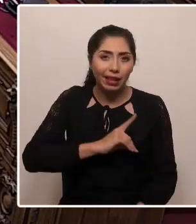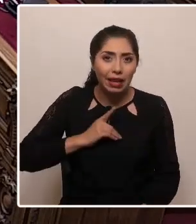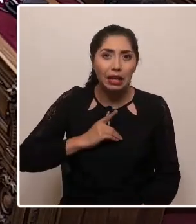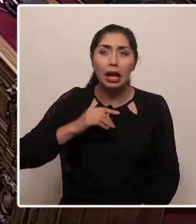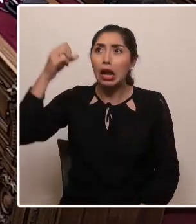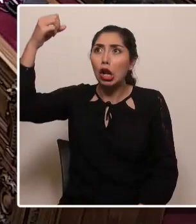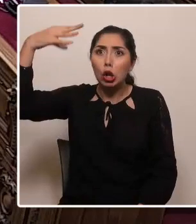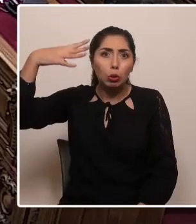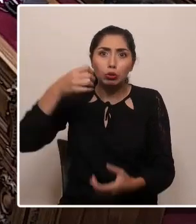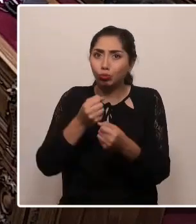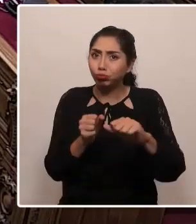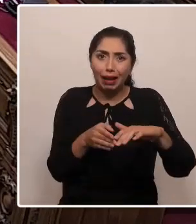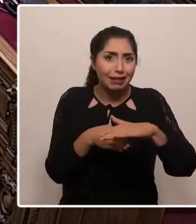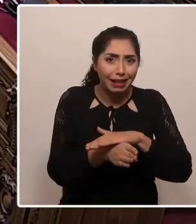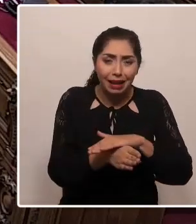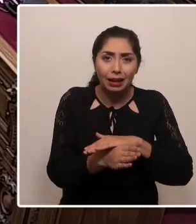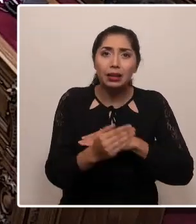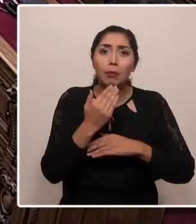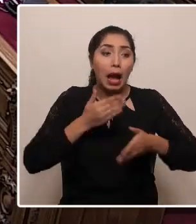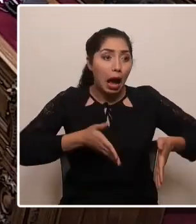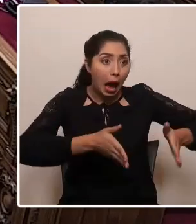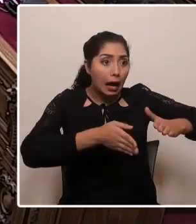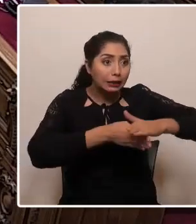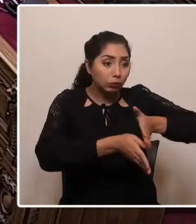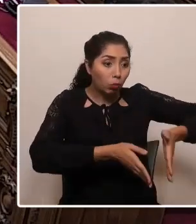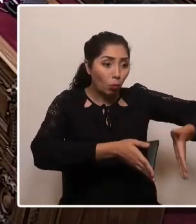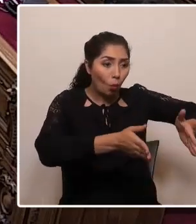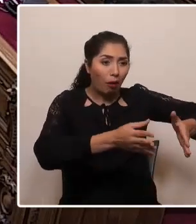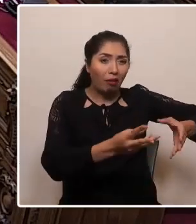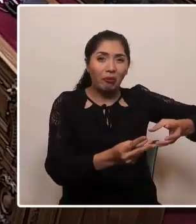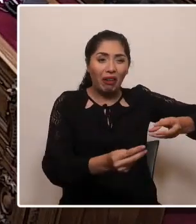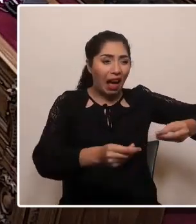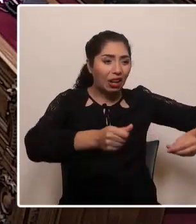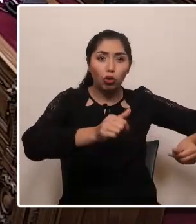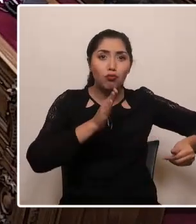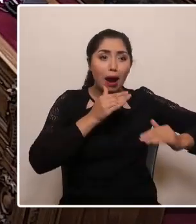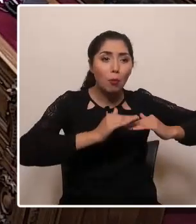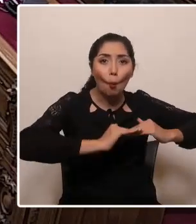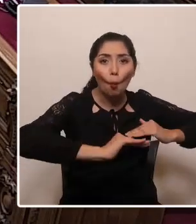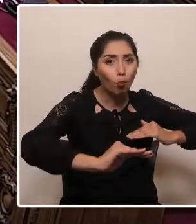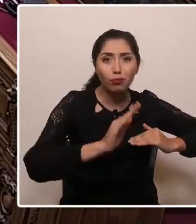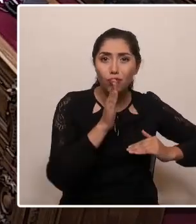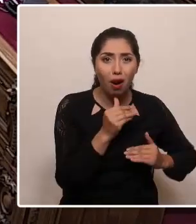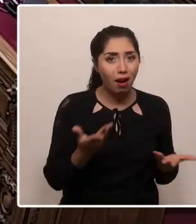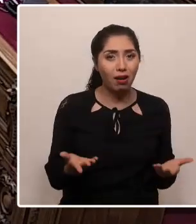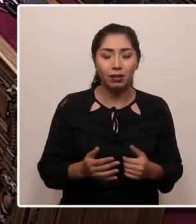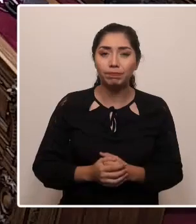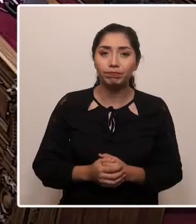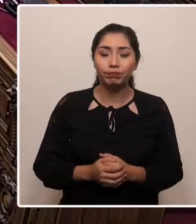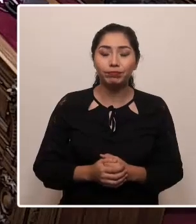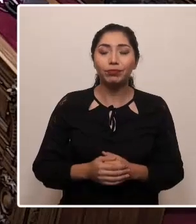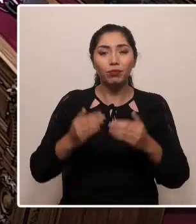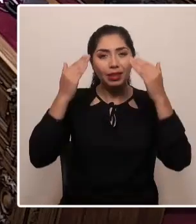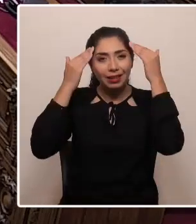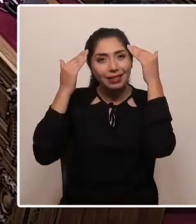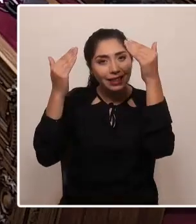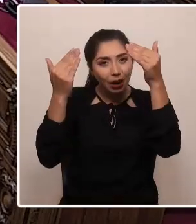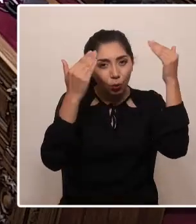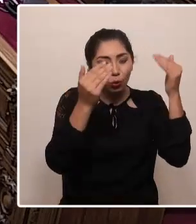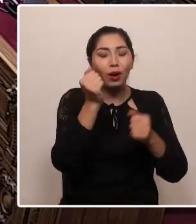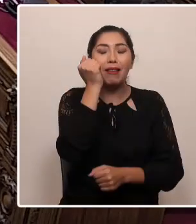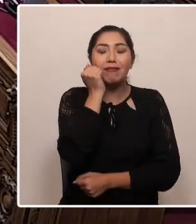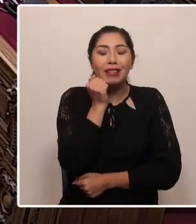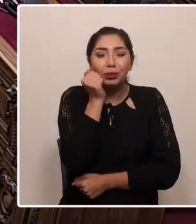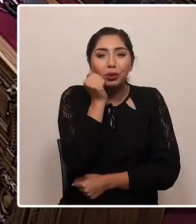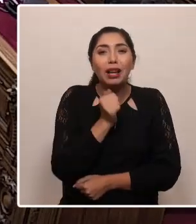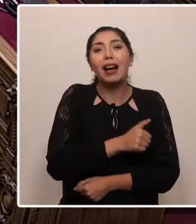de no poder pavimentar un acceso y hundirse en el barro en el crudo invierno. extiendo este saludo afectuoso a todas